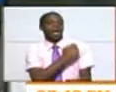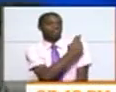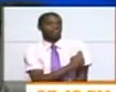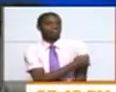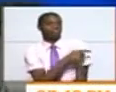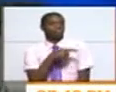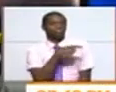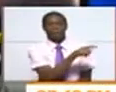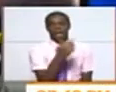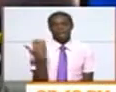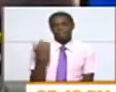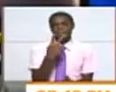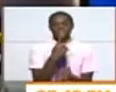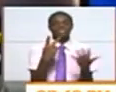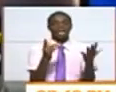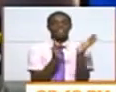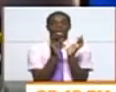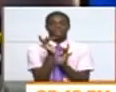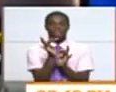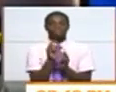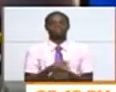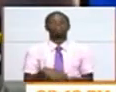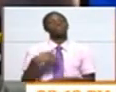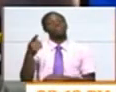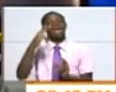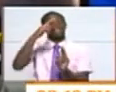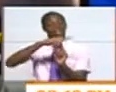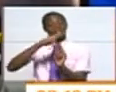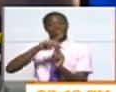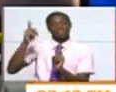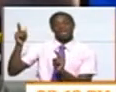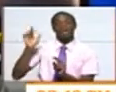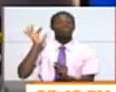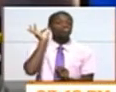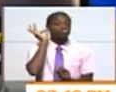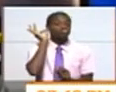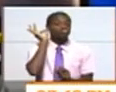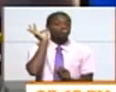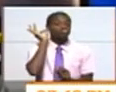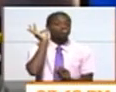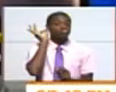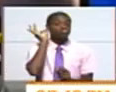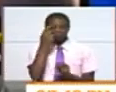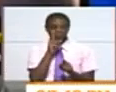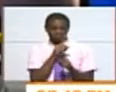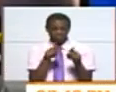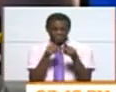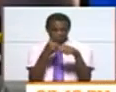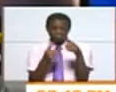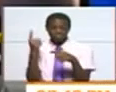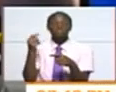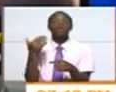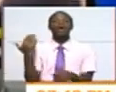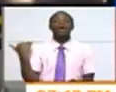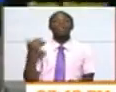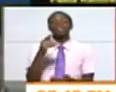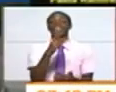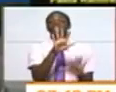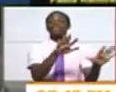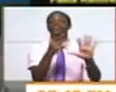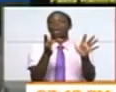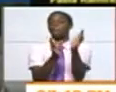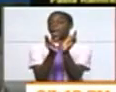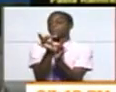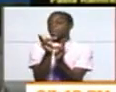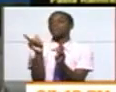abril. Además, en Táchira, Paola Ramírez, de 23 años de edad, fue asesinada el 19 de abril, también